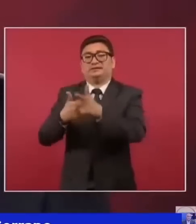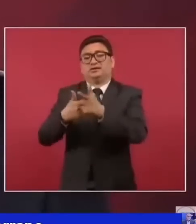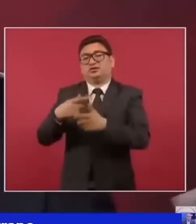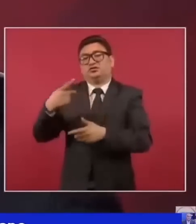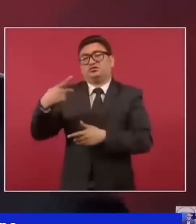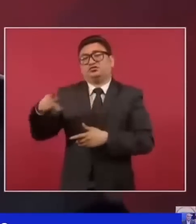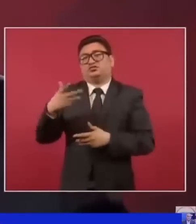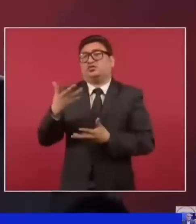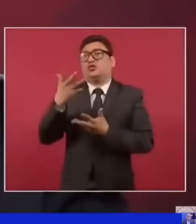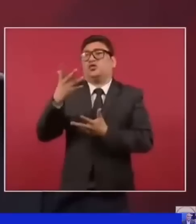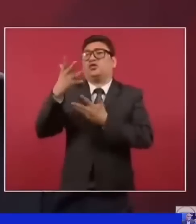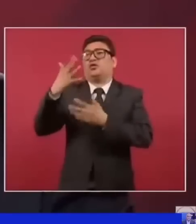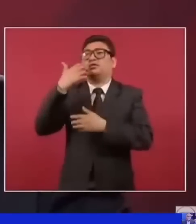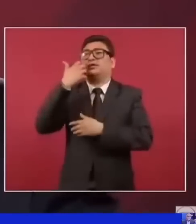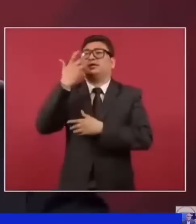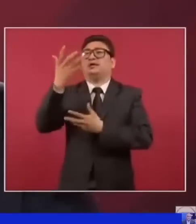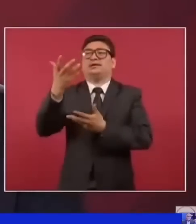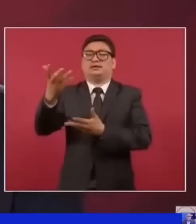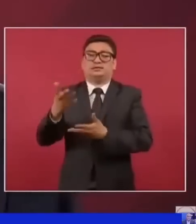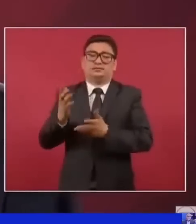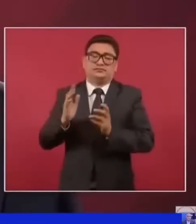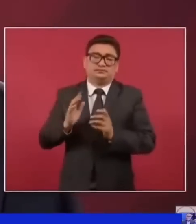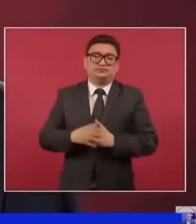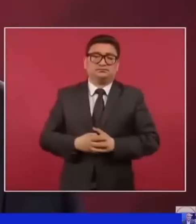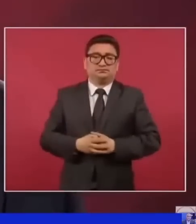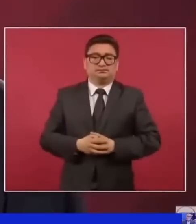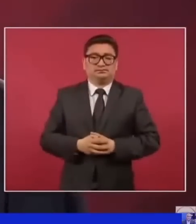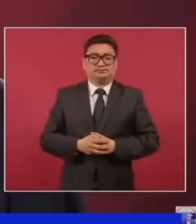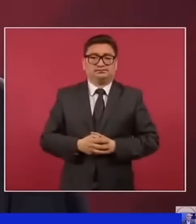muy aspiracionista,